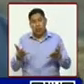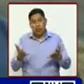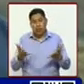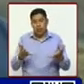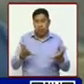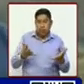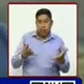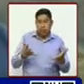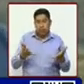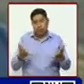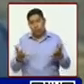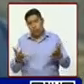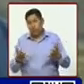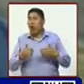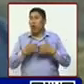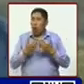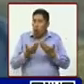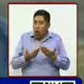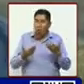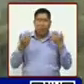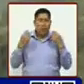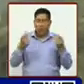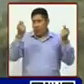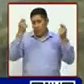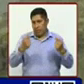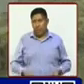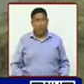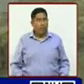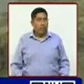desplazamiento, cómo es el comportamiento de la presa en tiempo real.